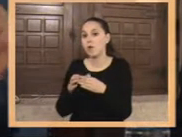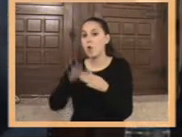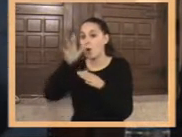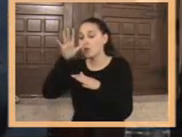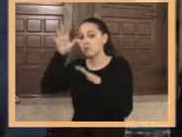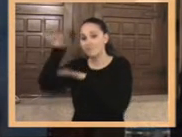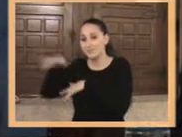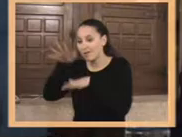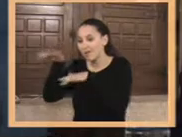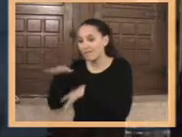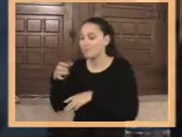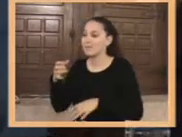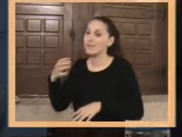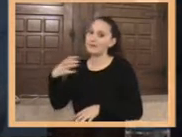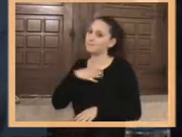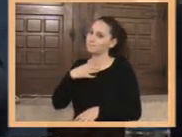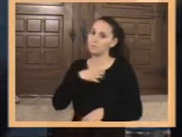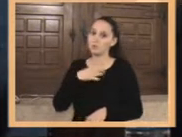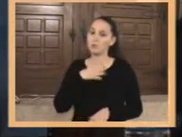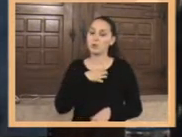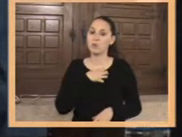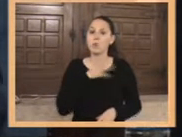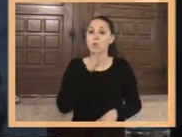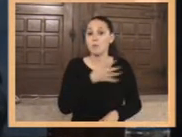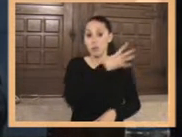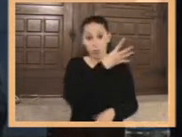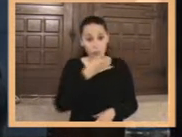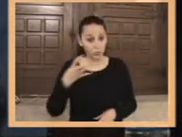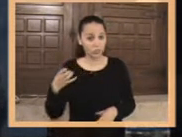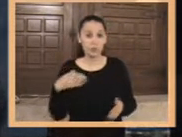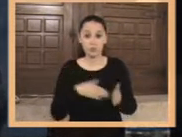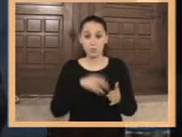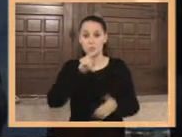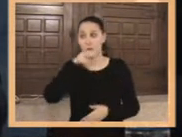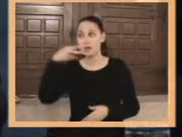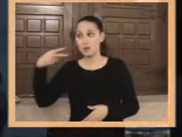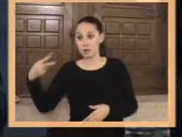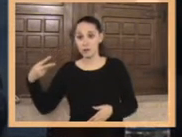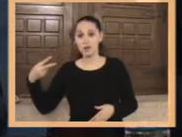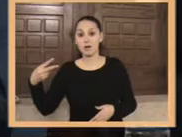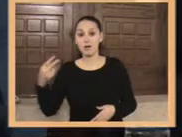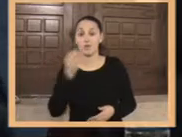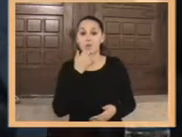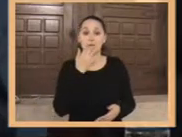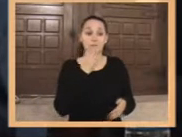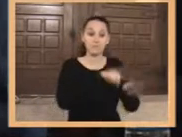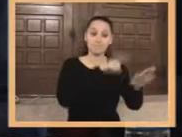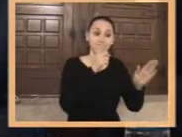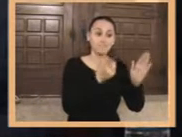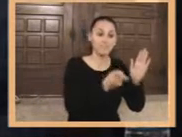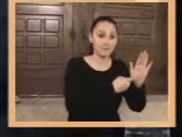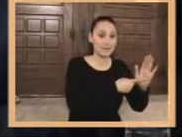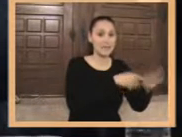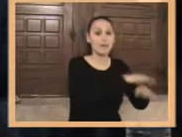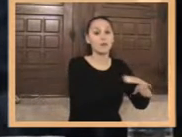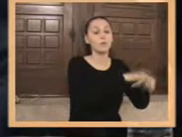porque son 400.000 euros que vamos a dejar de perder como no se convenza a la Asamblea de Extremadura. Muchas gracias.